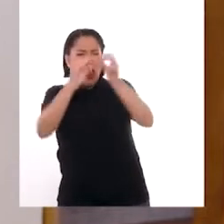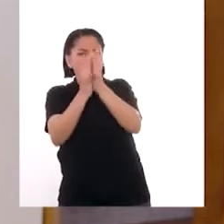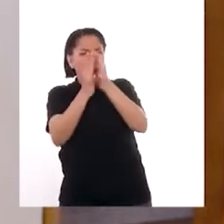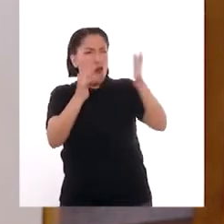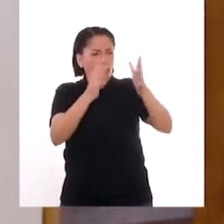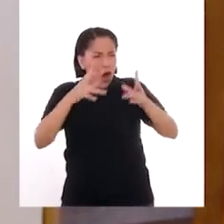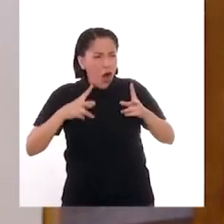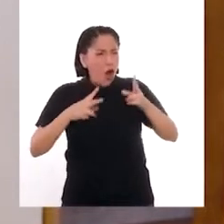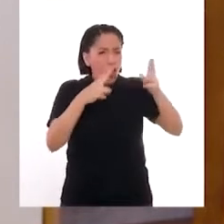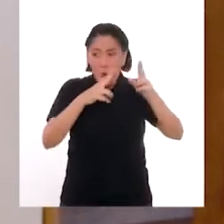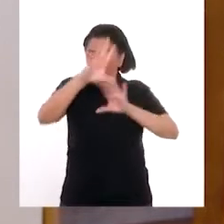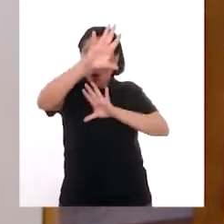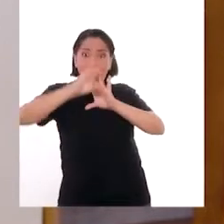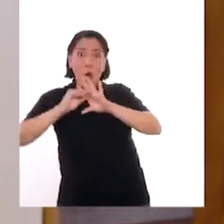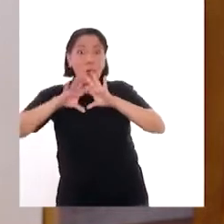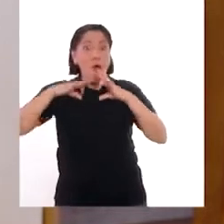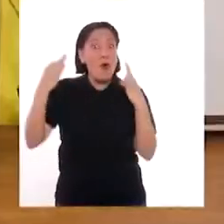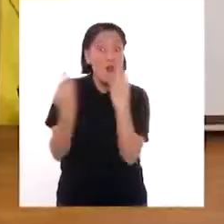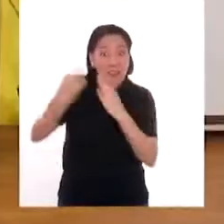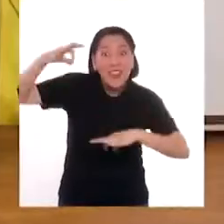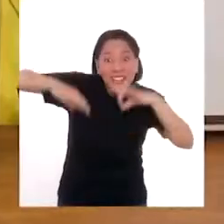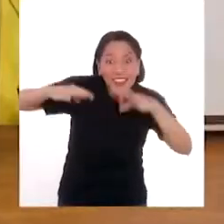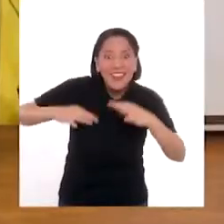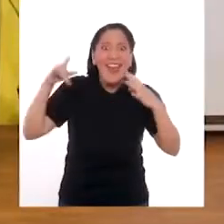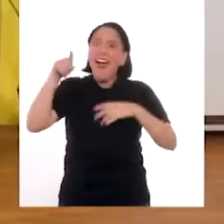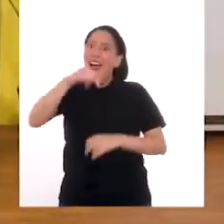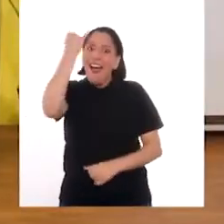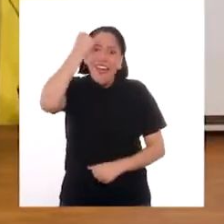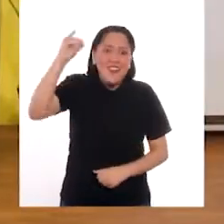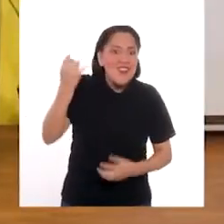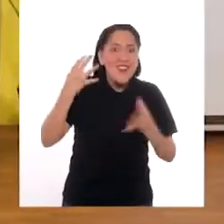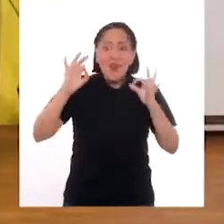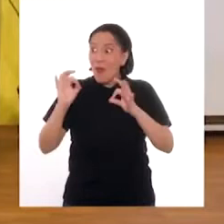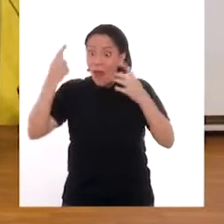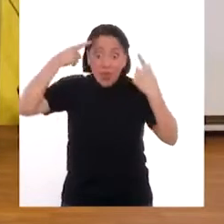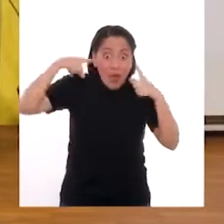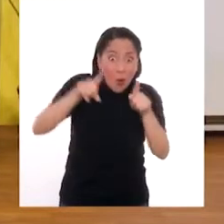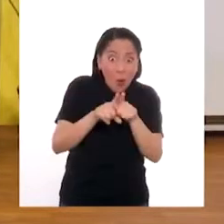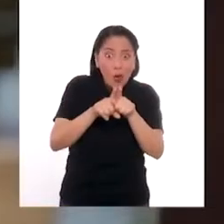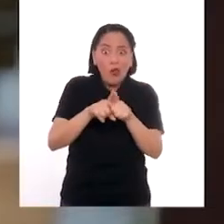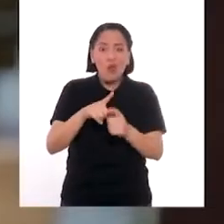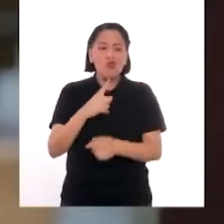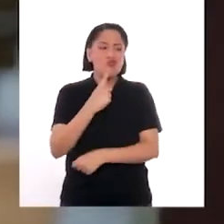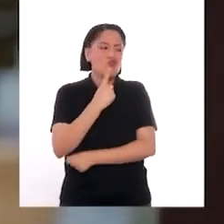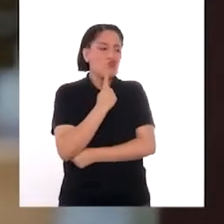de teatro y después la actuamos en familia? ¡Ay, es una gran idea! ¿Qué te parece, Nico?